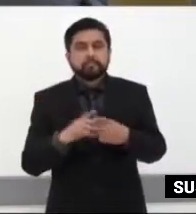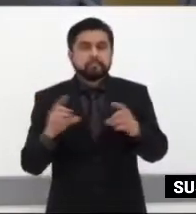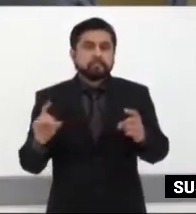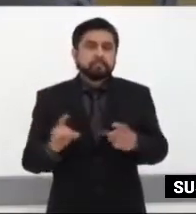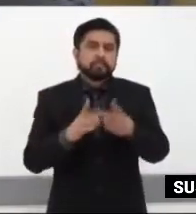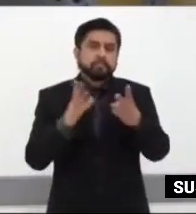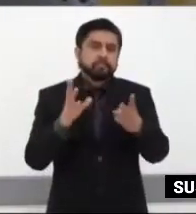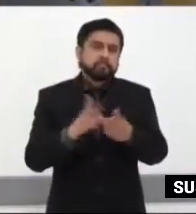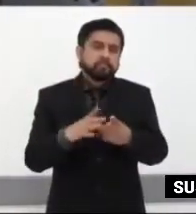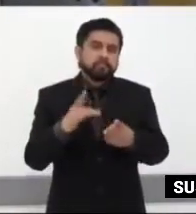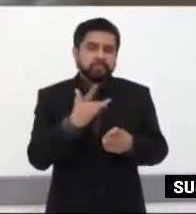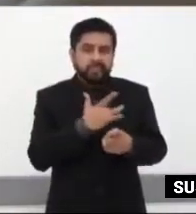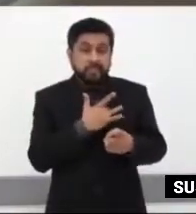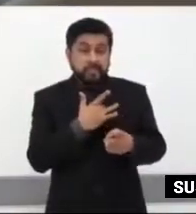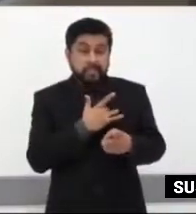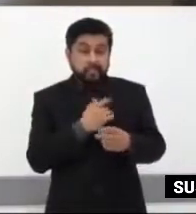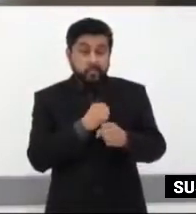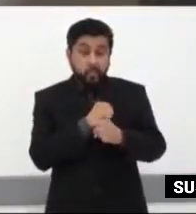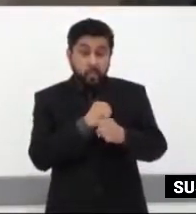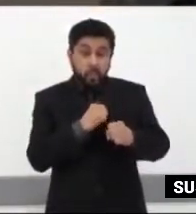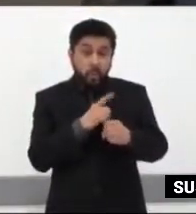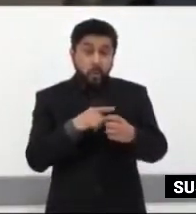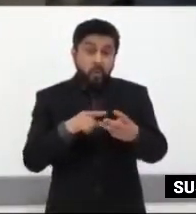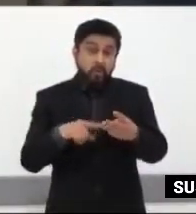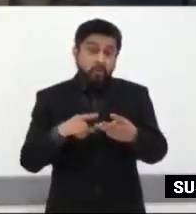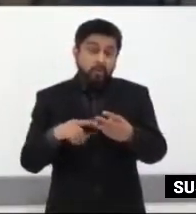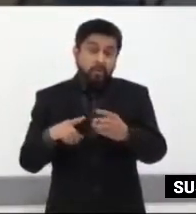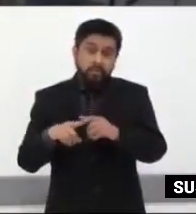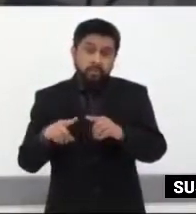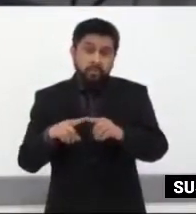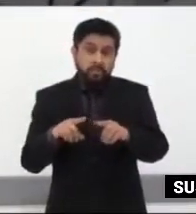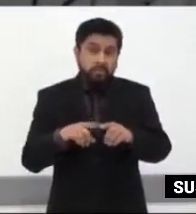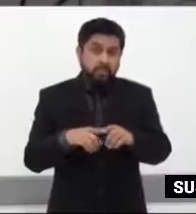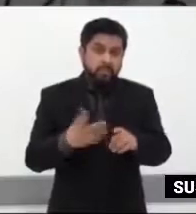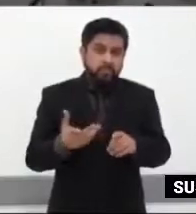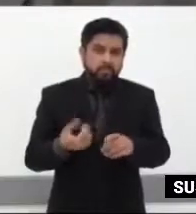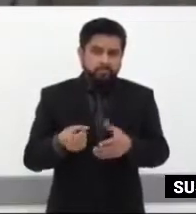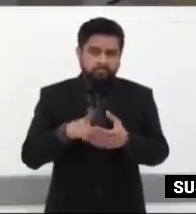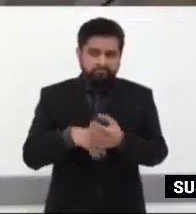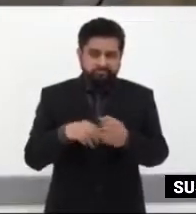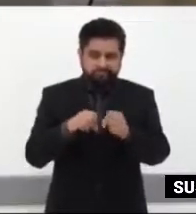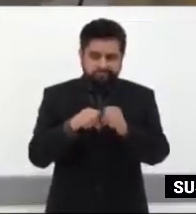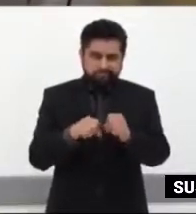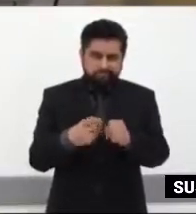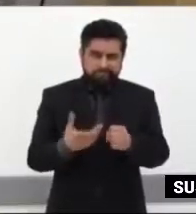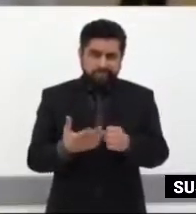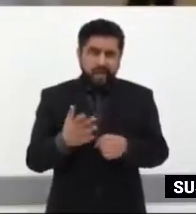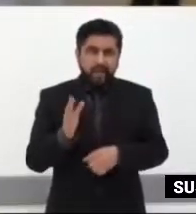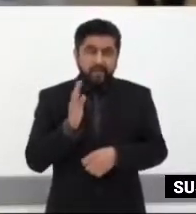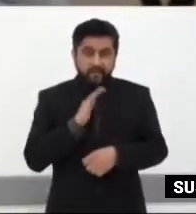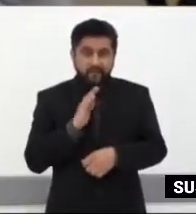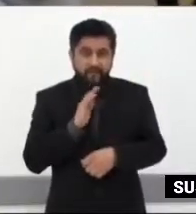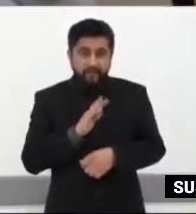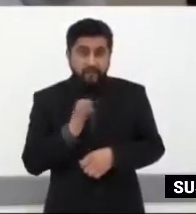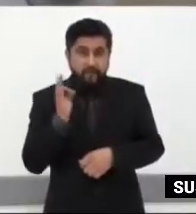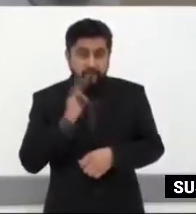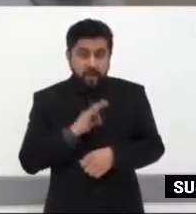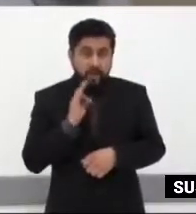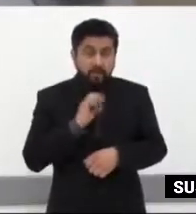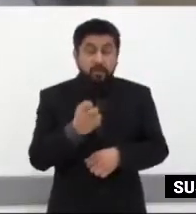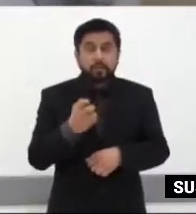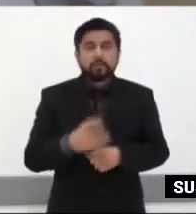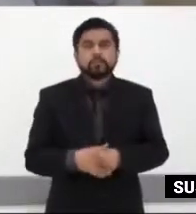infarto agudo del miocardio, problemas metabólicos, sí, y está completamente destinado el cierre para poder